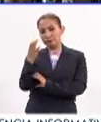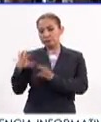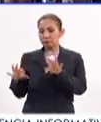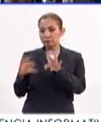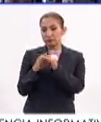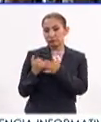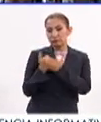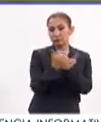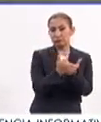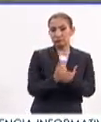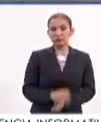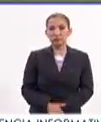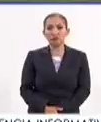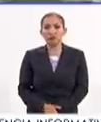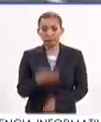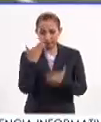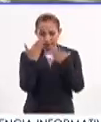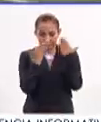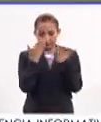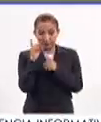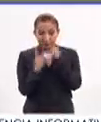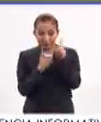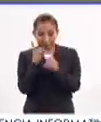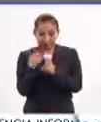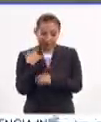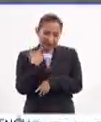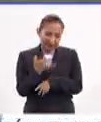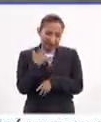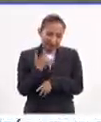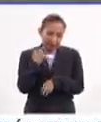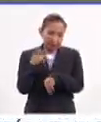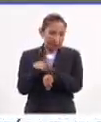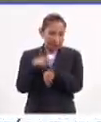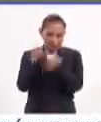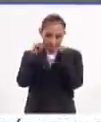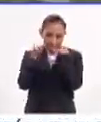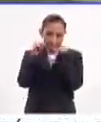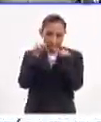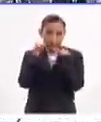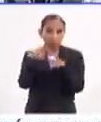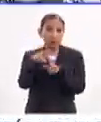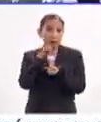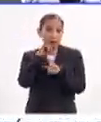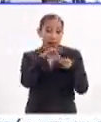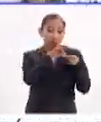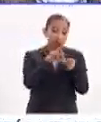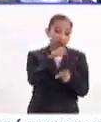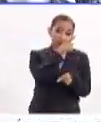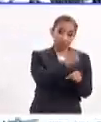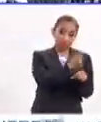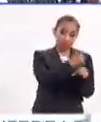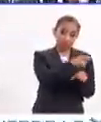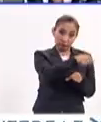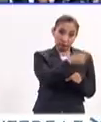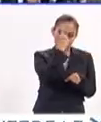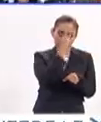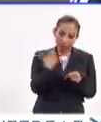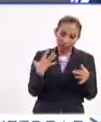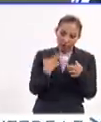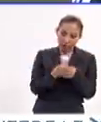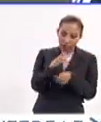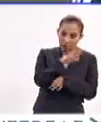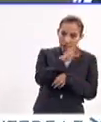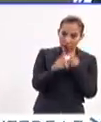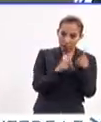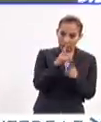un regalo. Prepararse como atleta requiere de mucho esfuerzo y tiempo de dedicación, pero una guía adecuada facilita el camino para combinar el